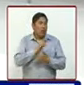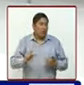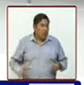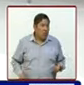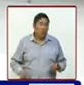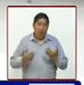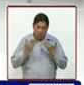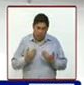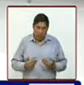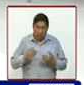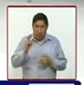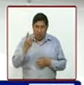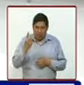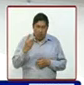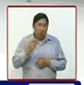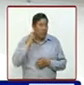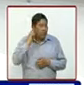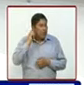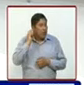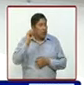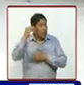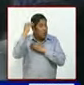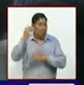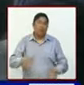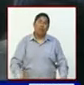gobernador actual en suplencia, don Mario Aguilera.